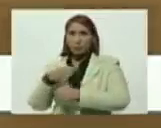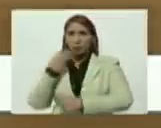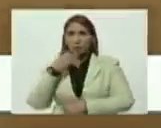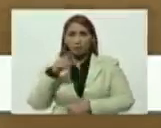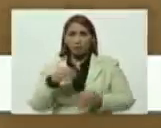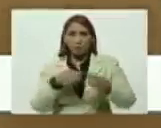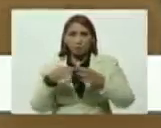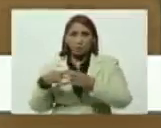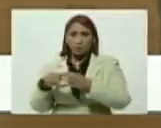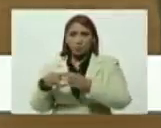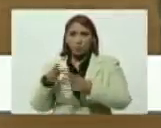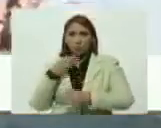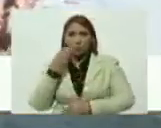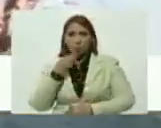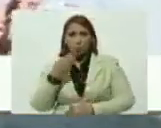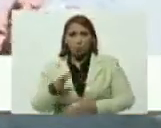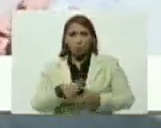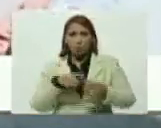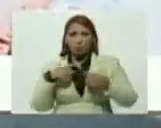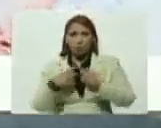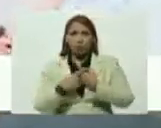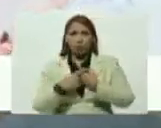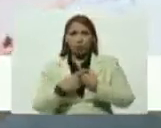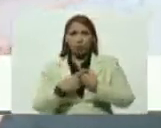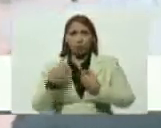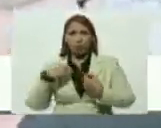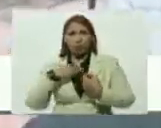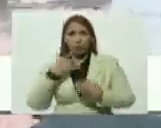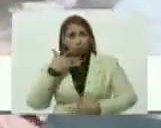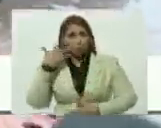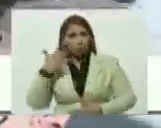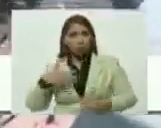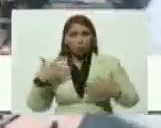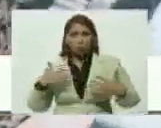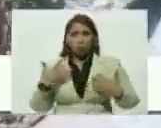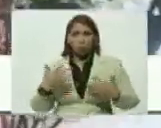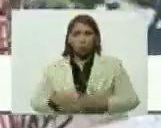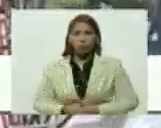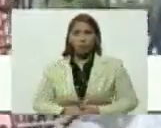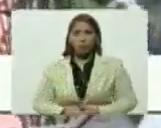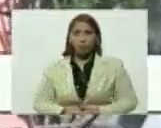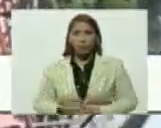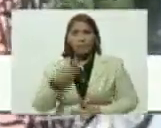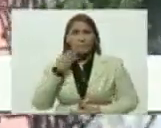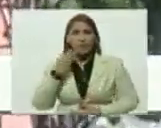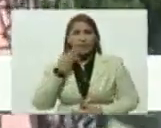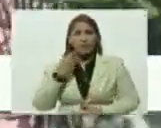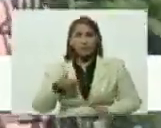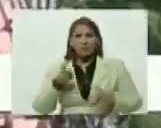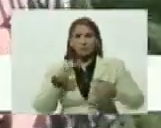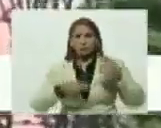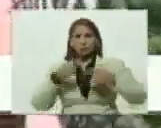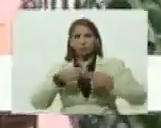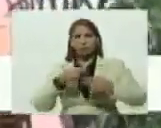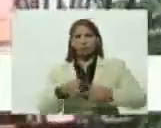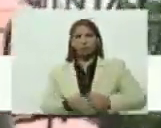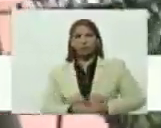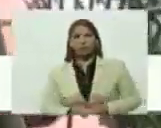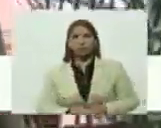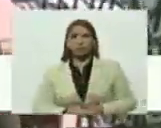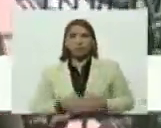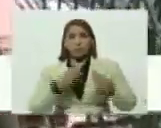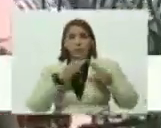organización, las organizaciones juveniles del Gran Polo Patriótico. Estamos muy orgullosos porque es una experiencia que nos permite construir